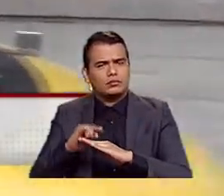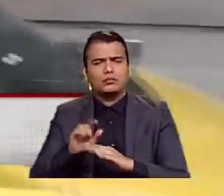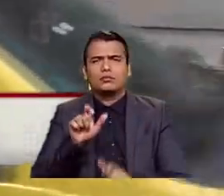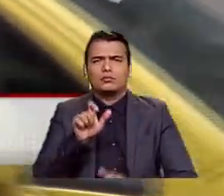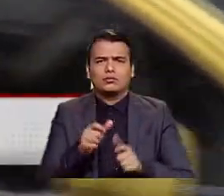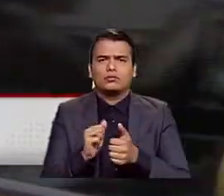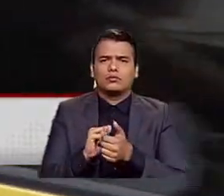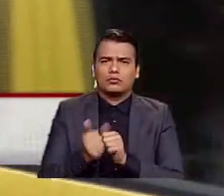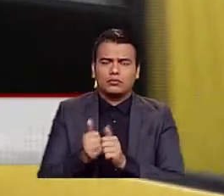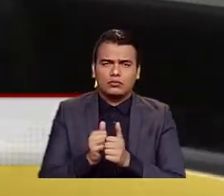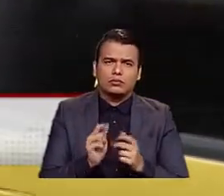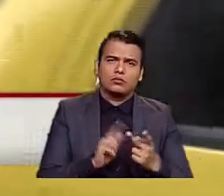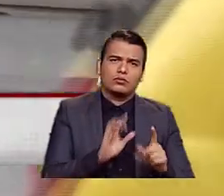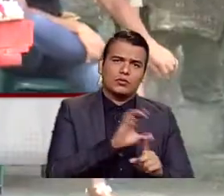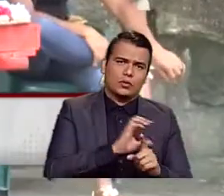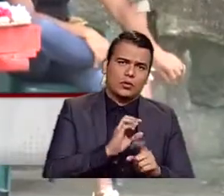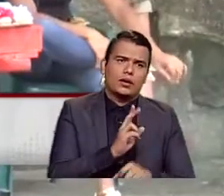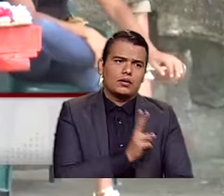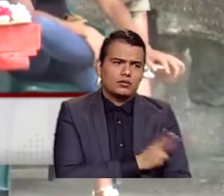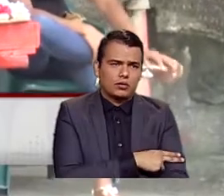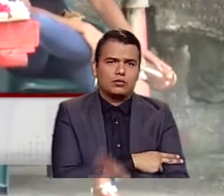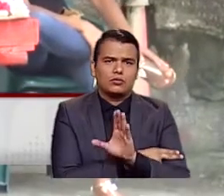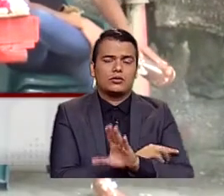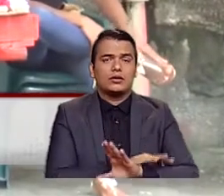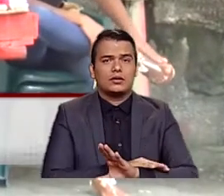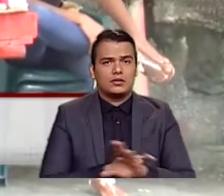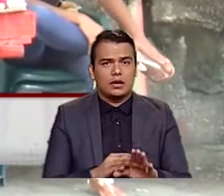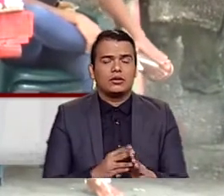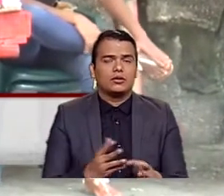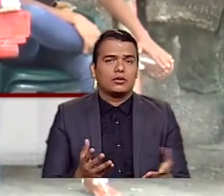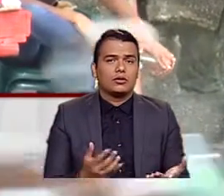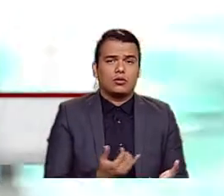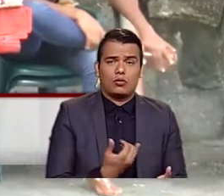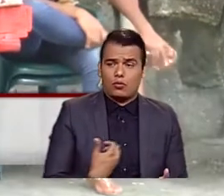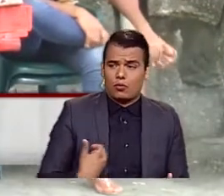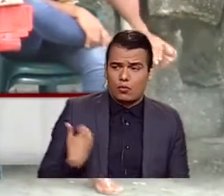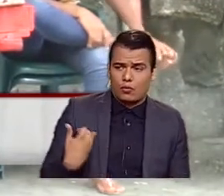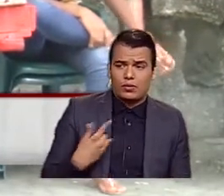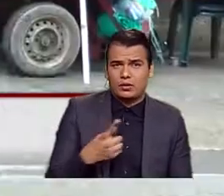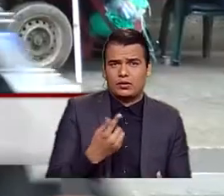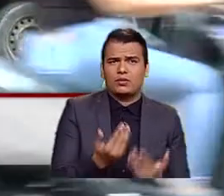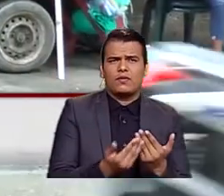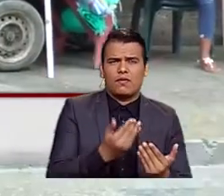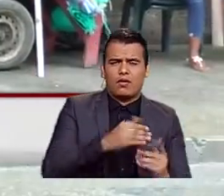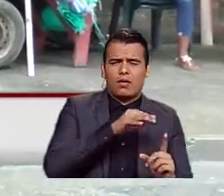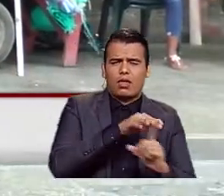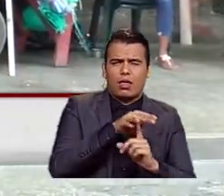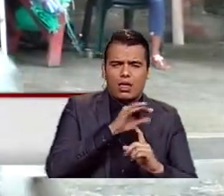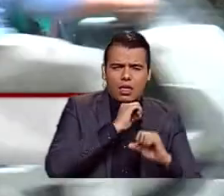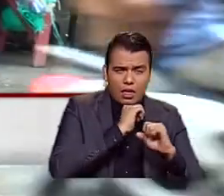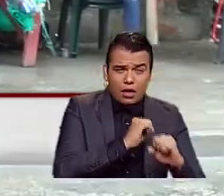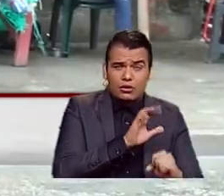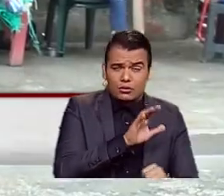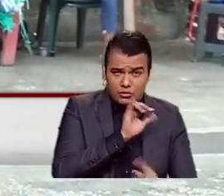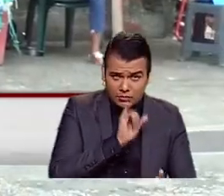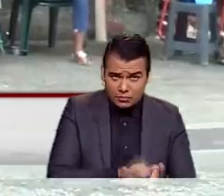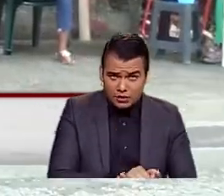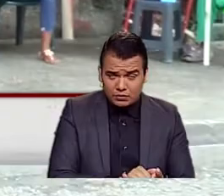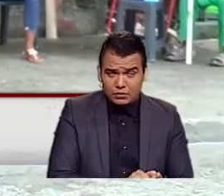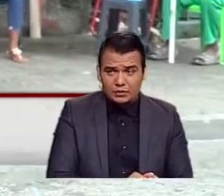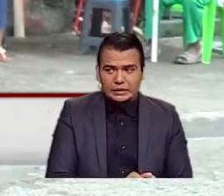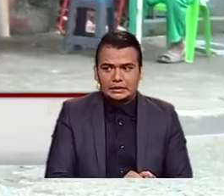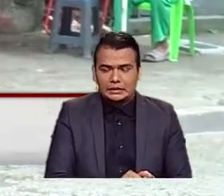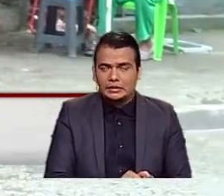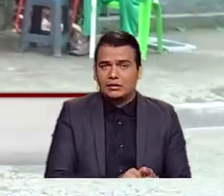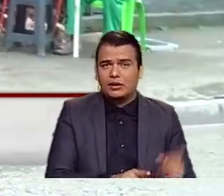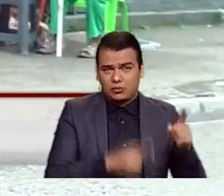deportivos y monitores culturales, que permita que esos jóvenes que están en riesgo hoy y que están en bandas delictivas y que muchos no